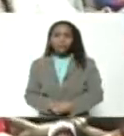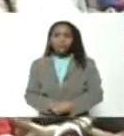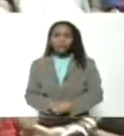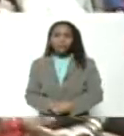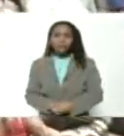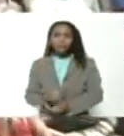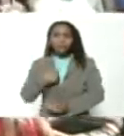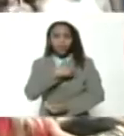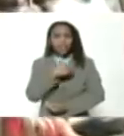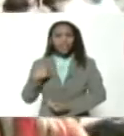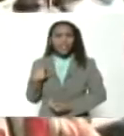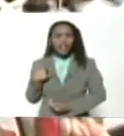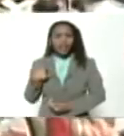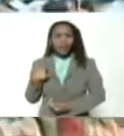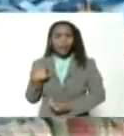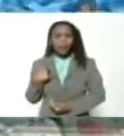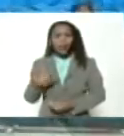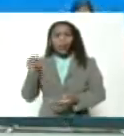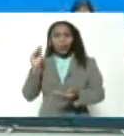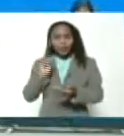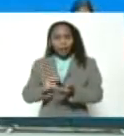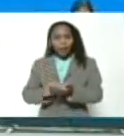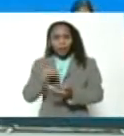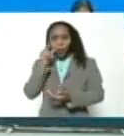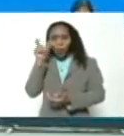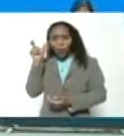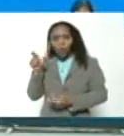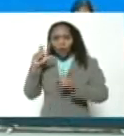Yo quisiera que Fraso,